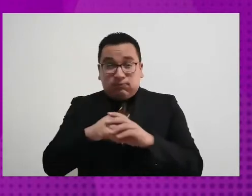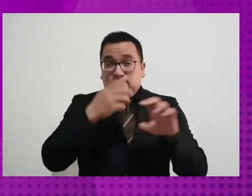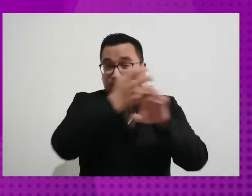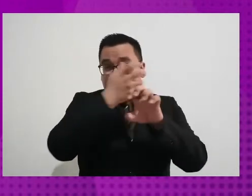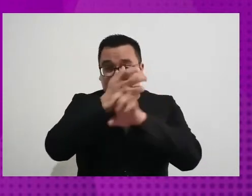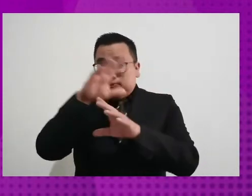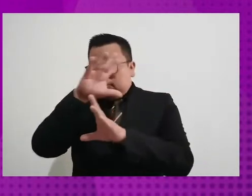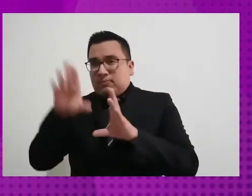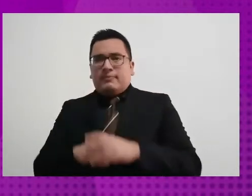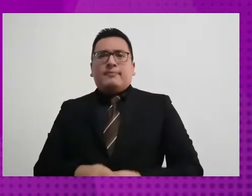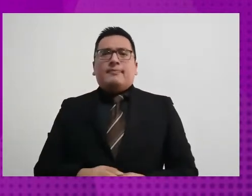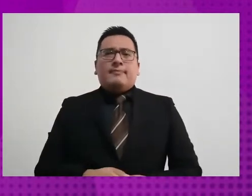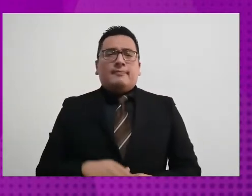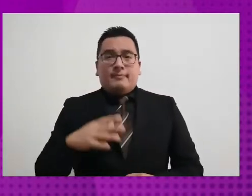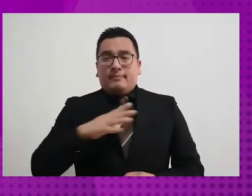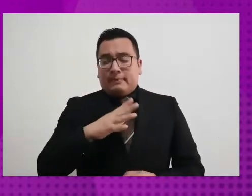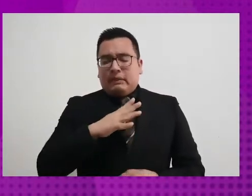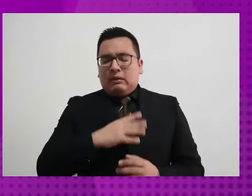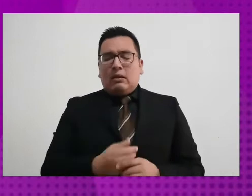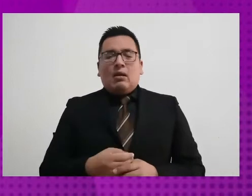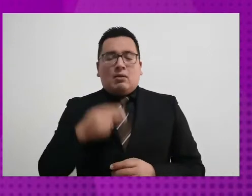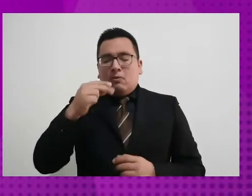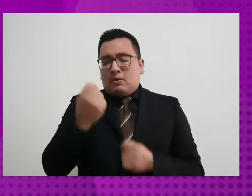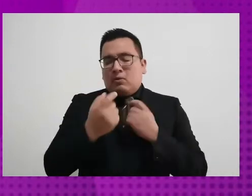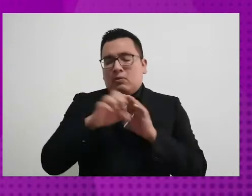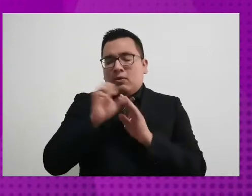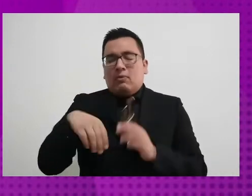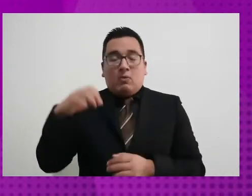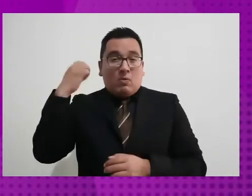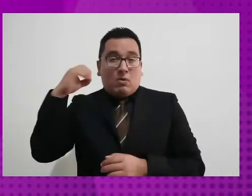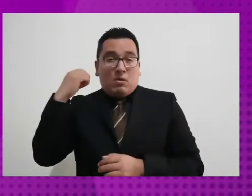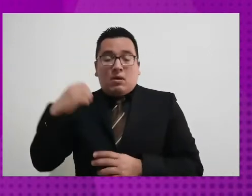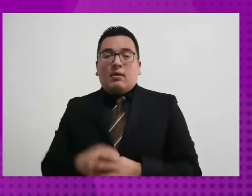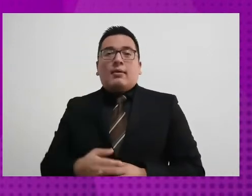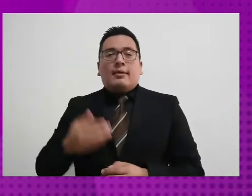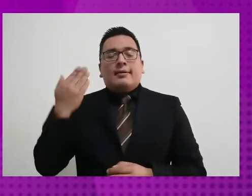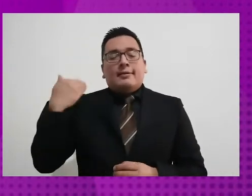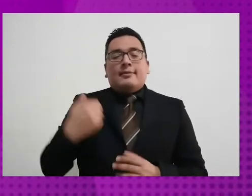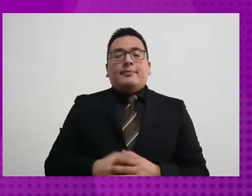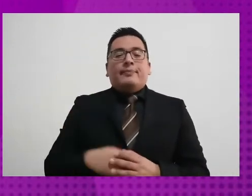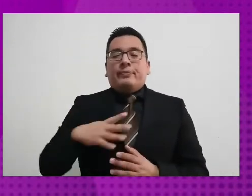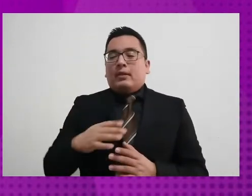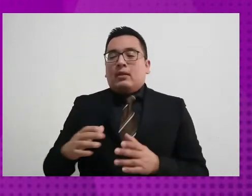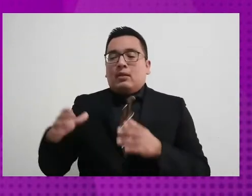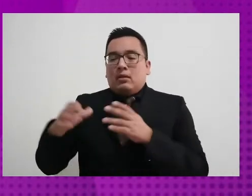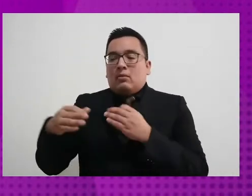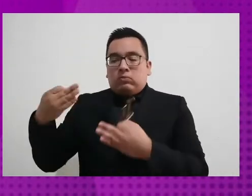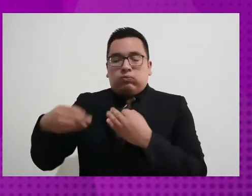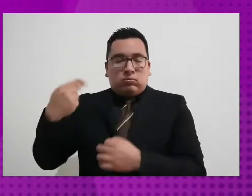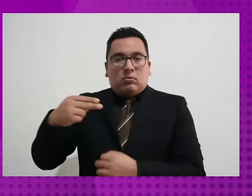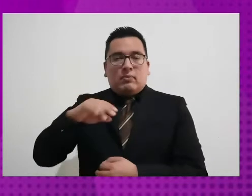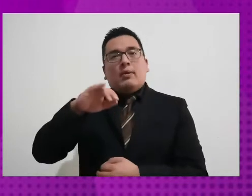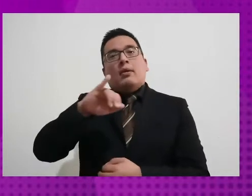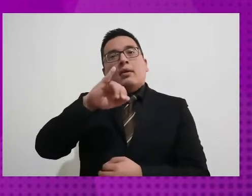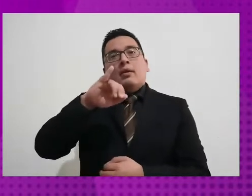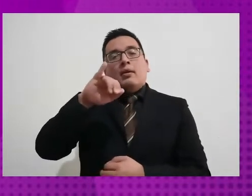registros registros más bien a nivel local, por ejemplo en Oaxaca, que lo mandató la sala regional Jalapa. Por